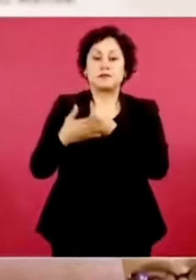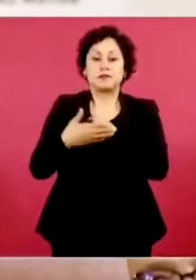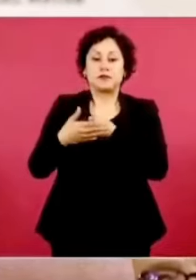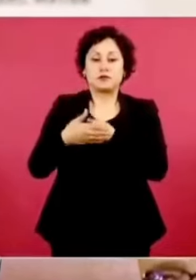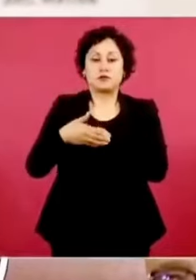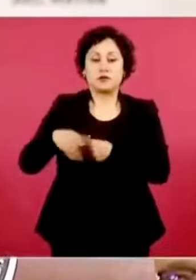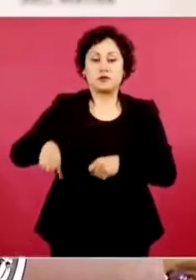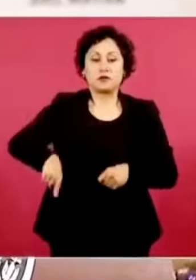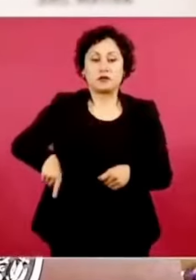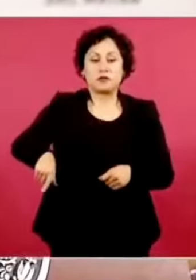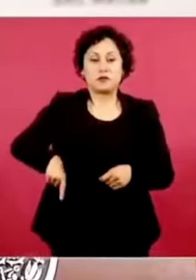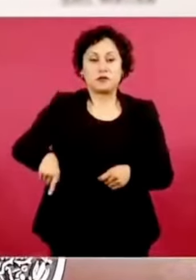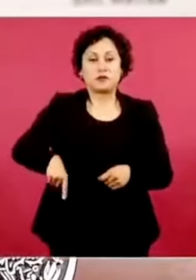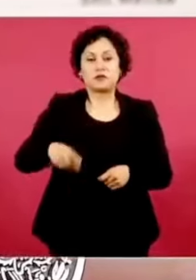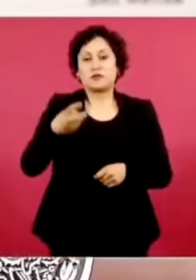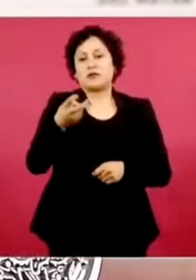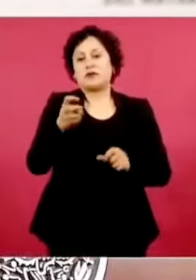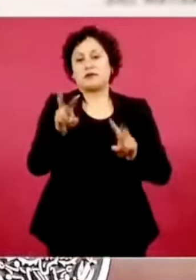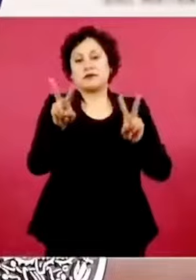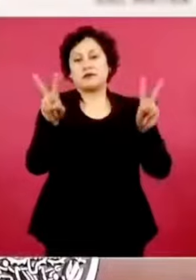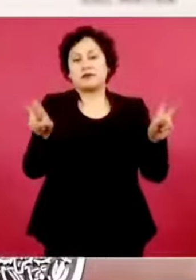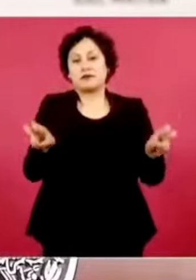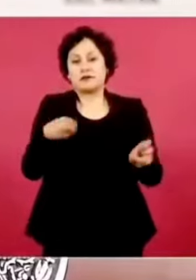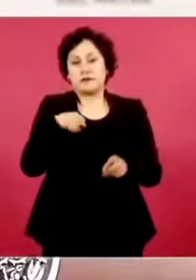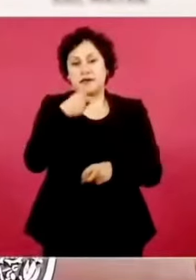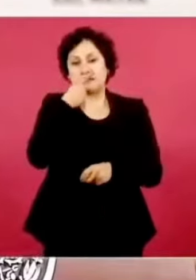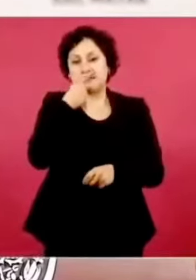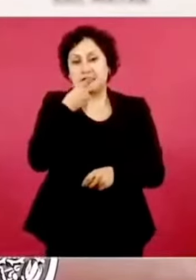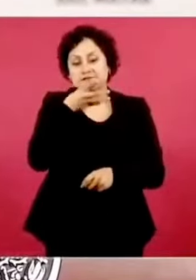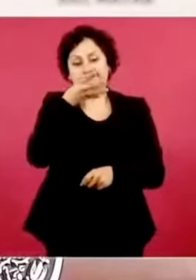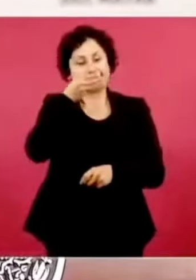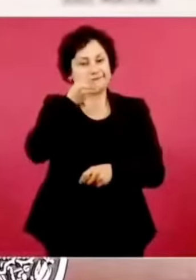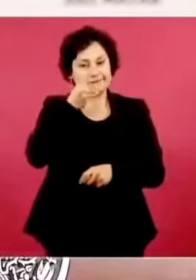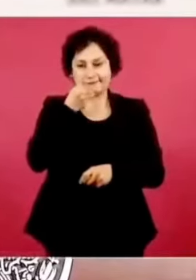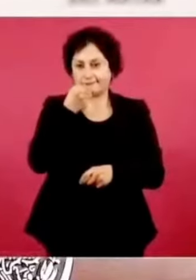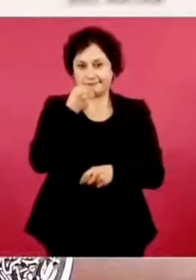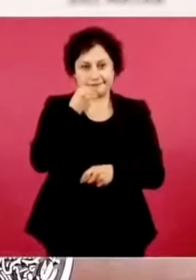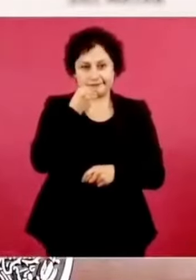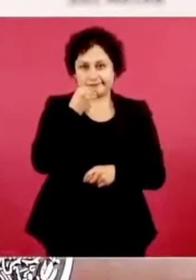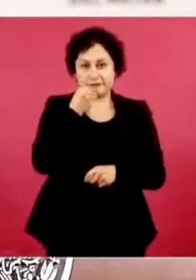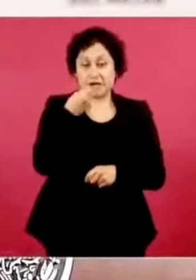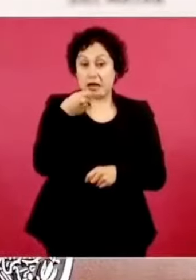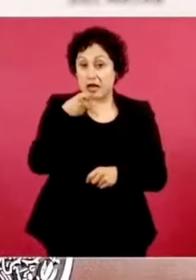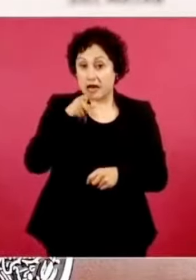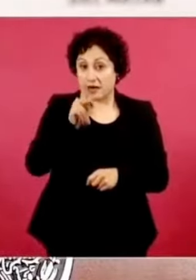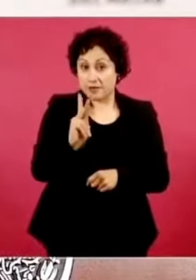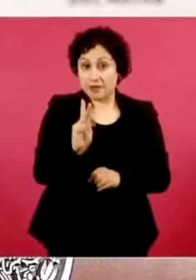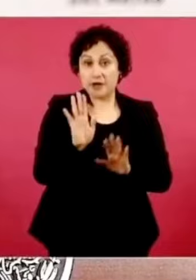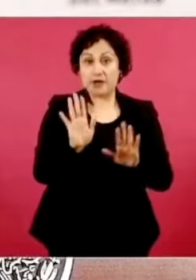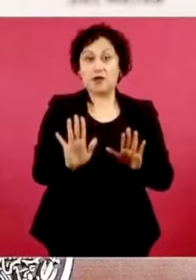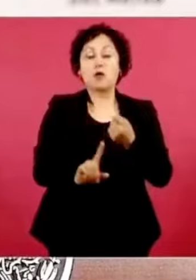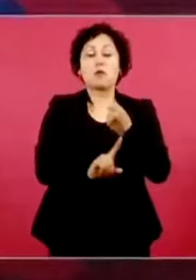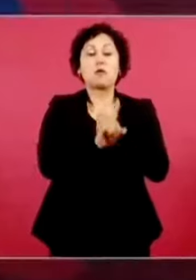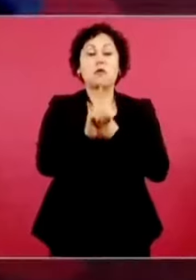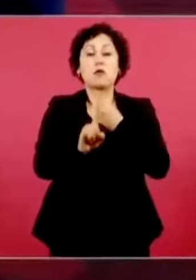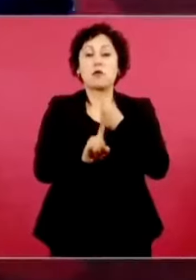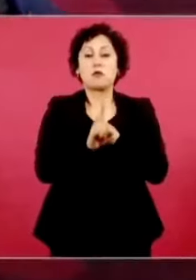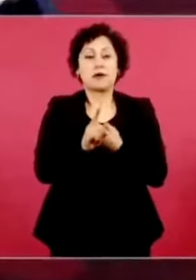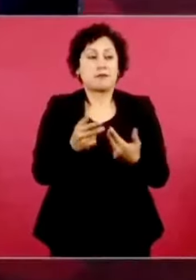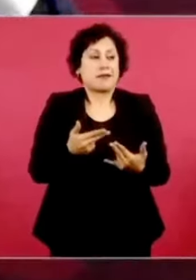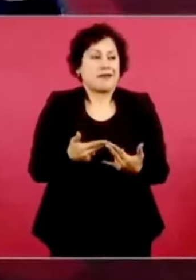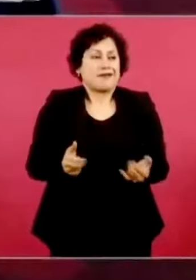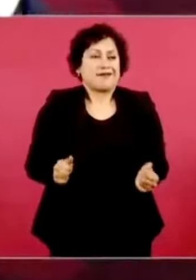sí, no hablemos de eso, pero no va a haber ningún problema. O sea, no veo